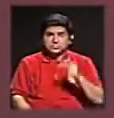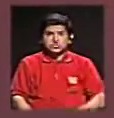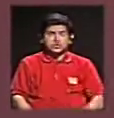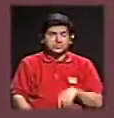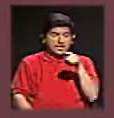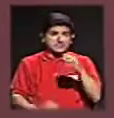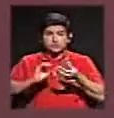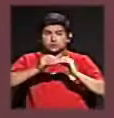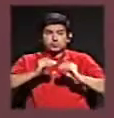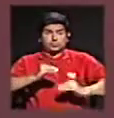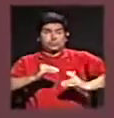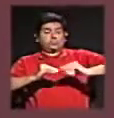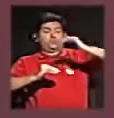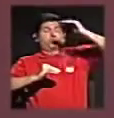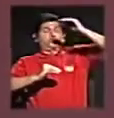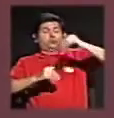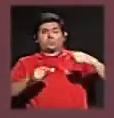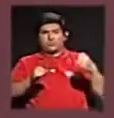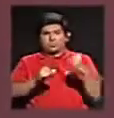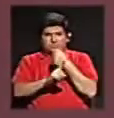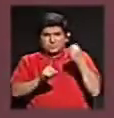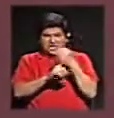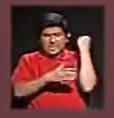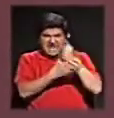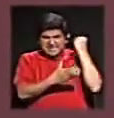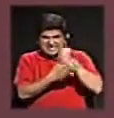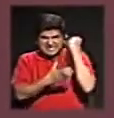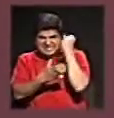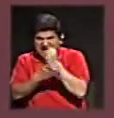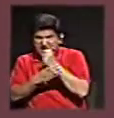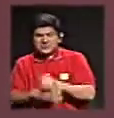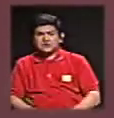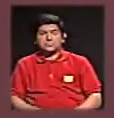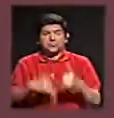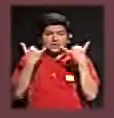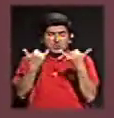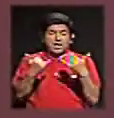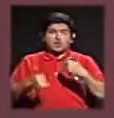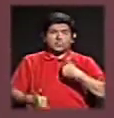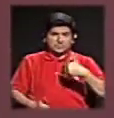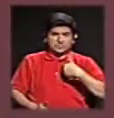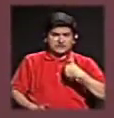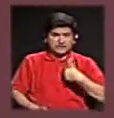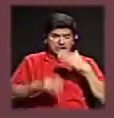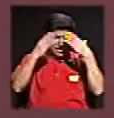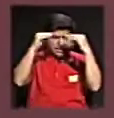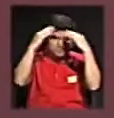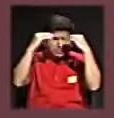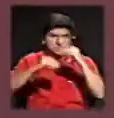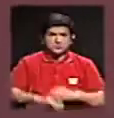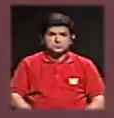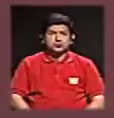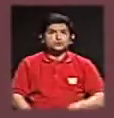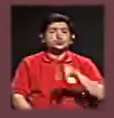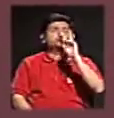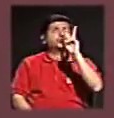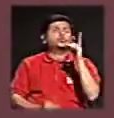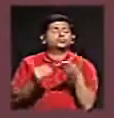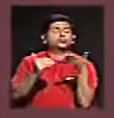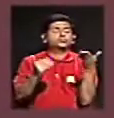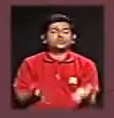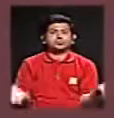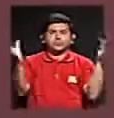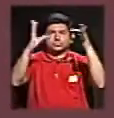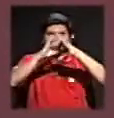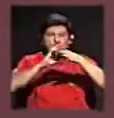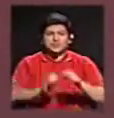tan altos de violencia homicida que estamos reportando, son dos de los factores junto